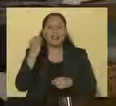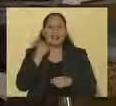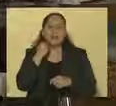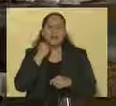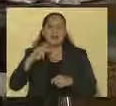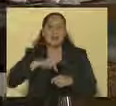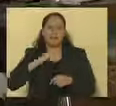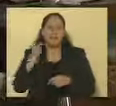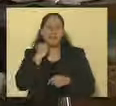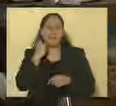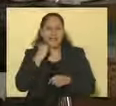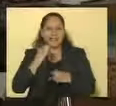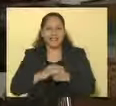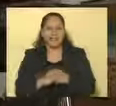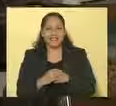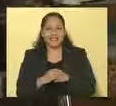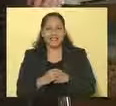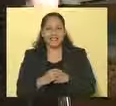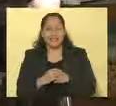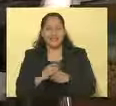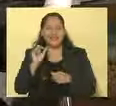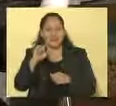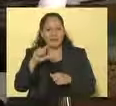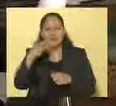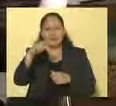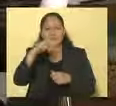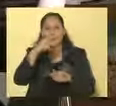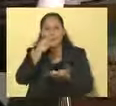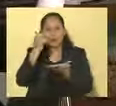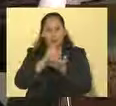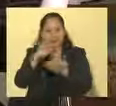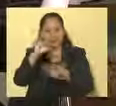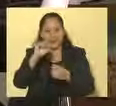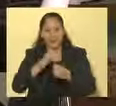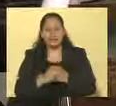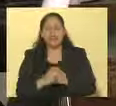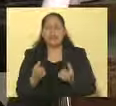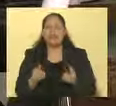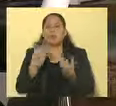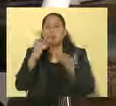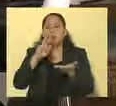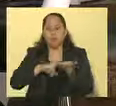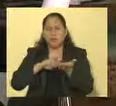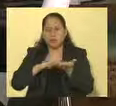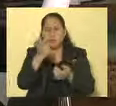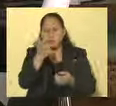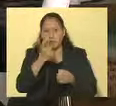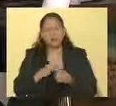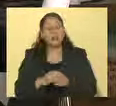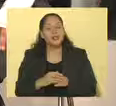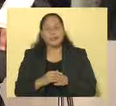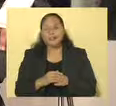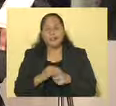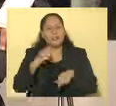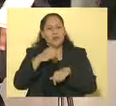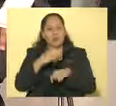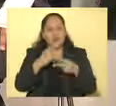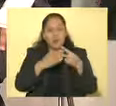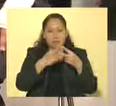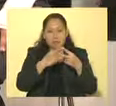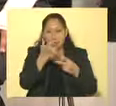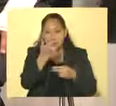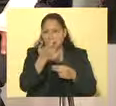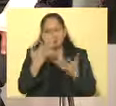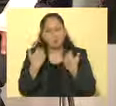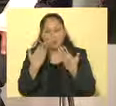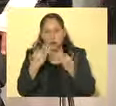Sí. Nuestra abogada. De aquí de tus ciudades. Sí, ¿verdad? ¿Cuánto cuesta? No hay tarifas, no hay una